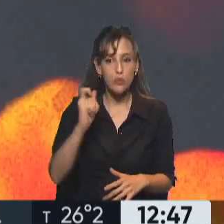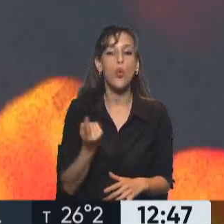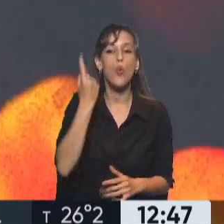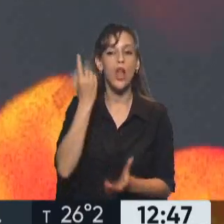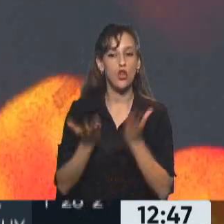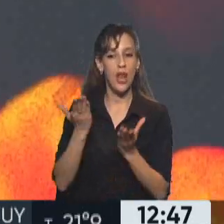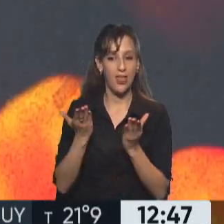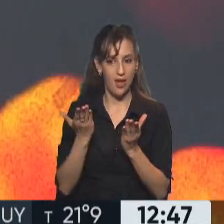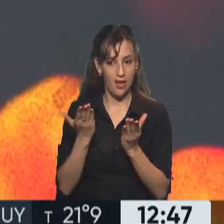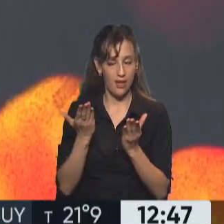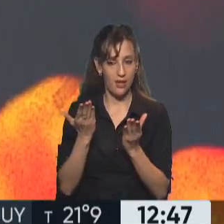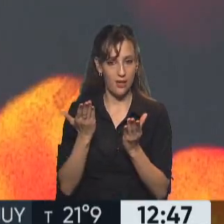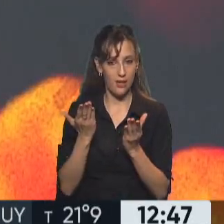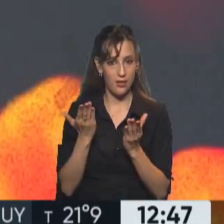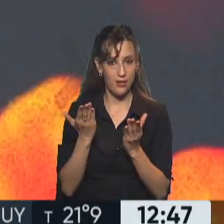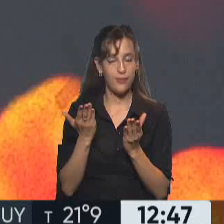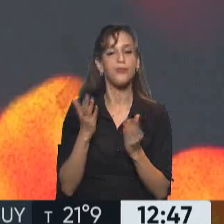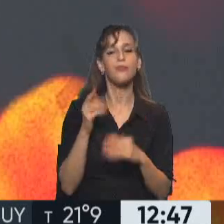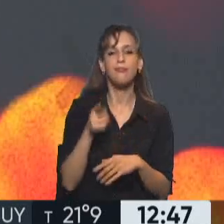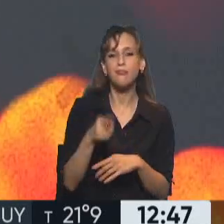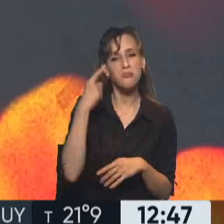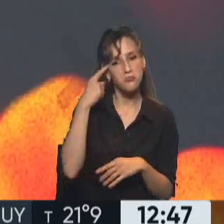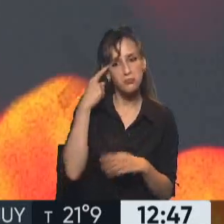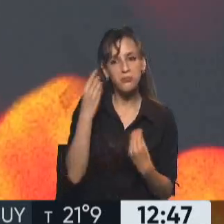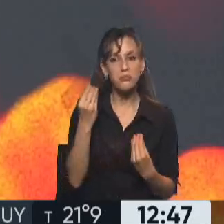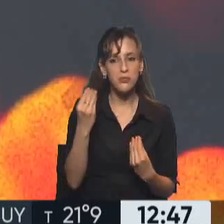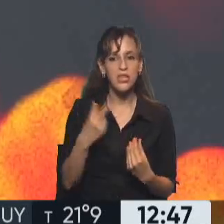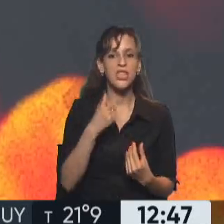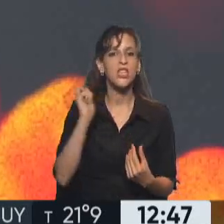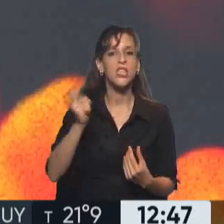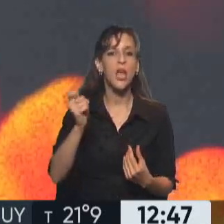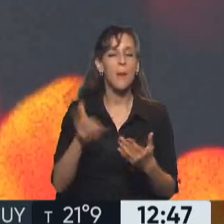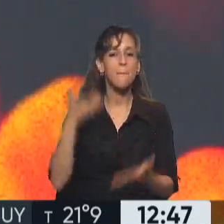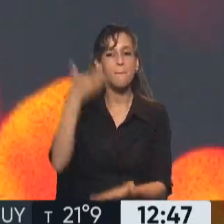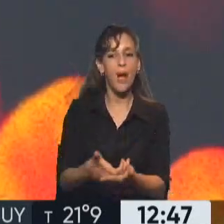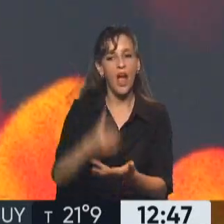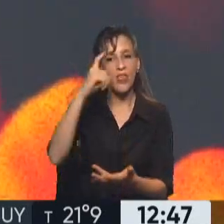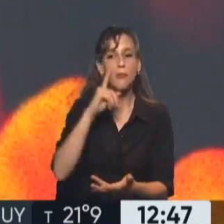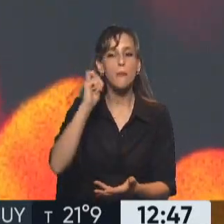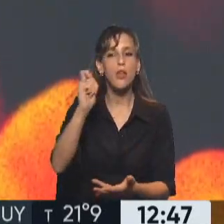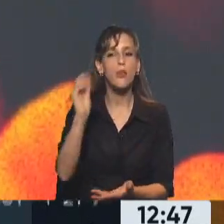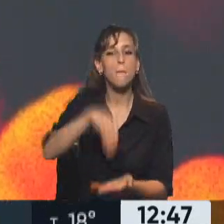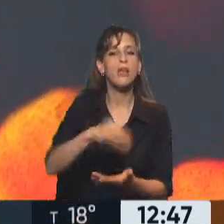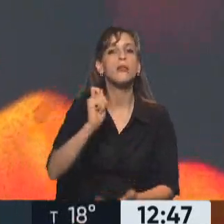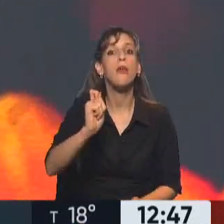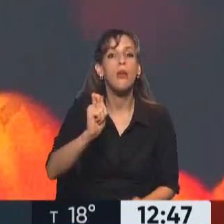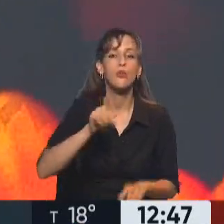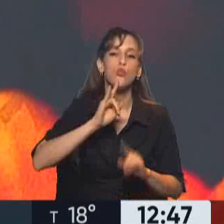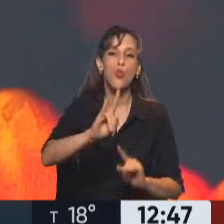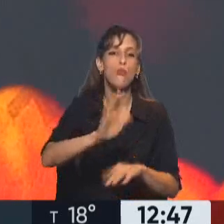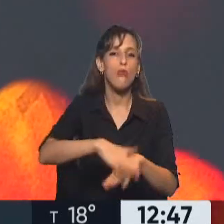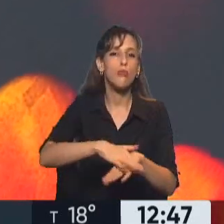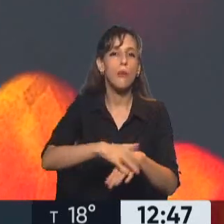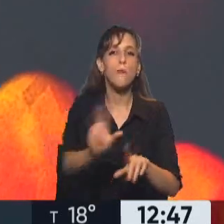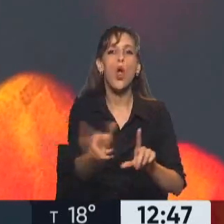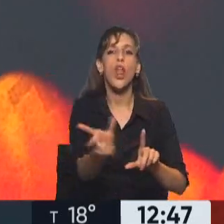ustedes me preguntarán, ¿quién tiene que pagar 10.000 pesos más la tonelada? Bueno, el molinero, el que tiene